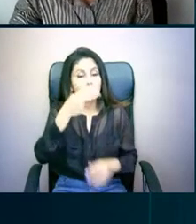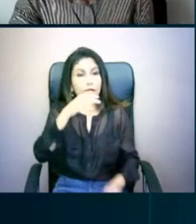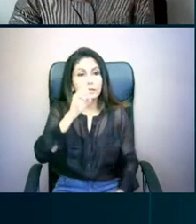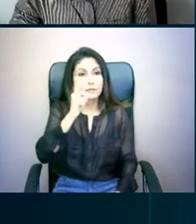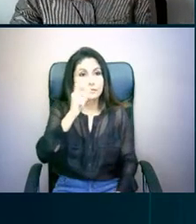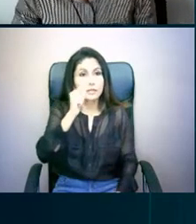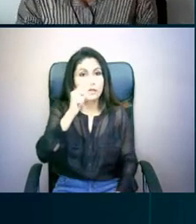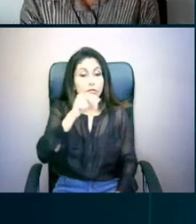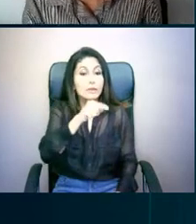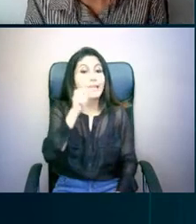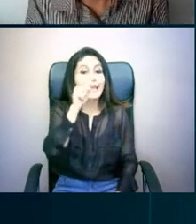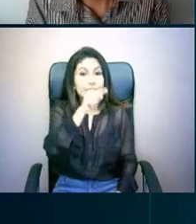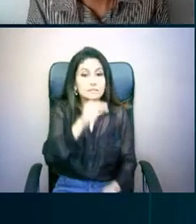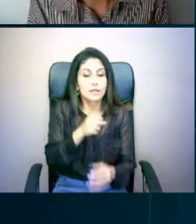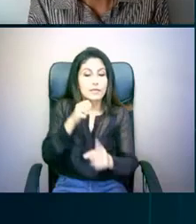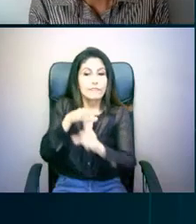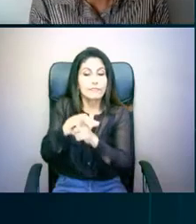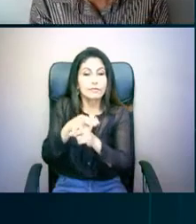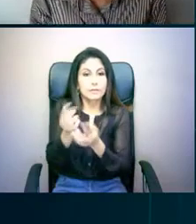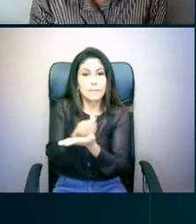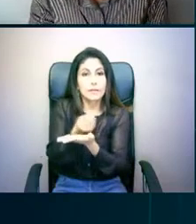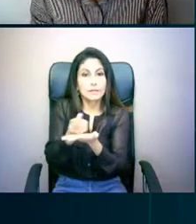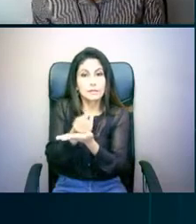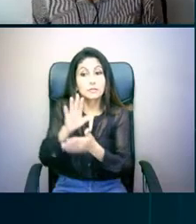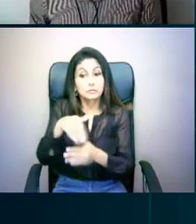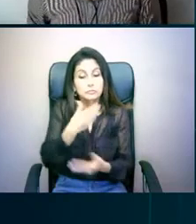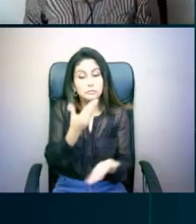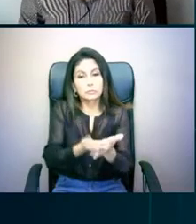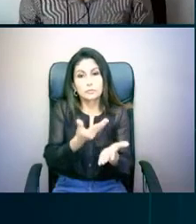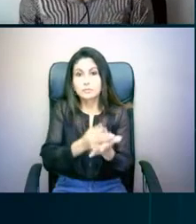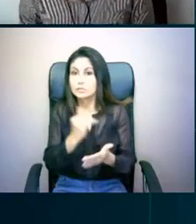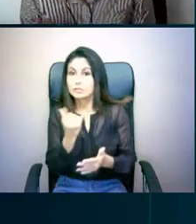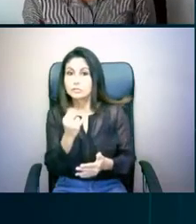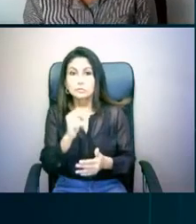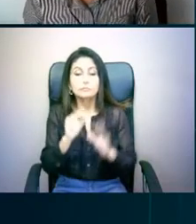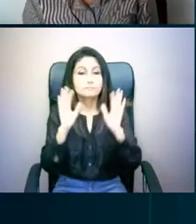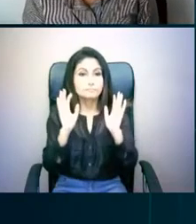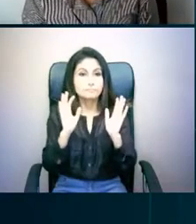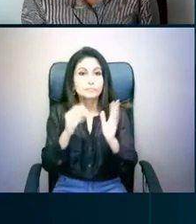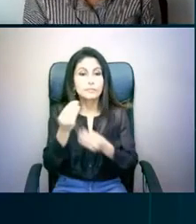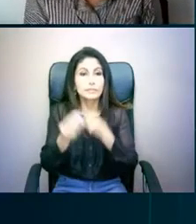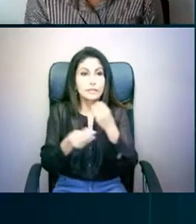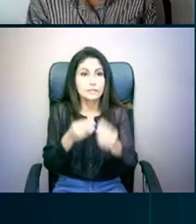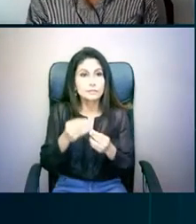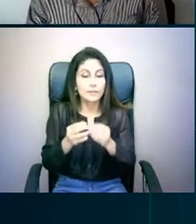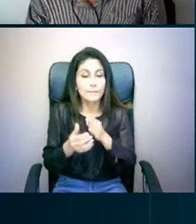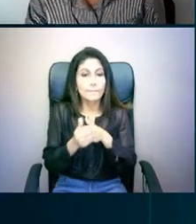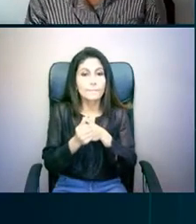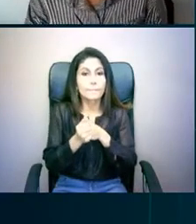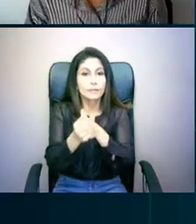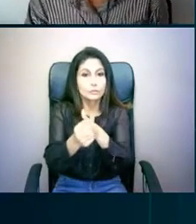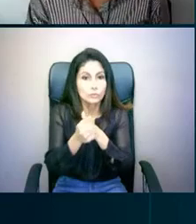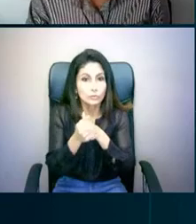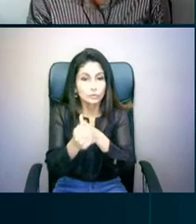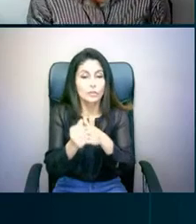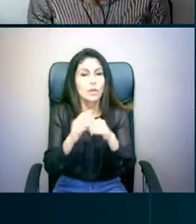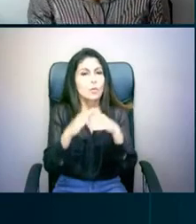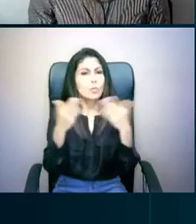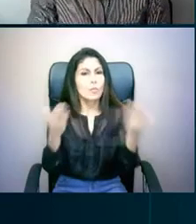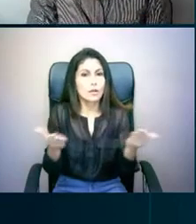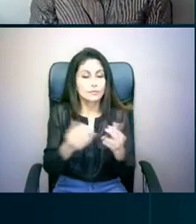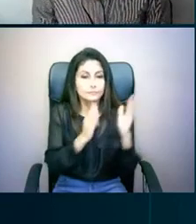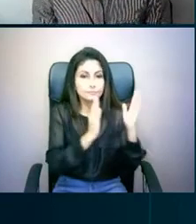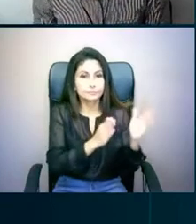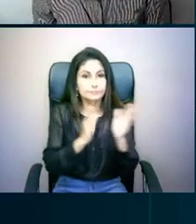bacterias, y esto es lo que tenemos que demostrar. Entonces, ¿qué metodología se utilizó? Primero,